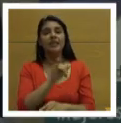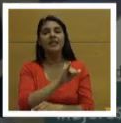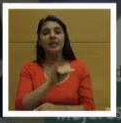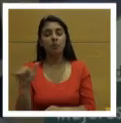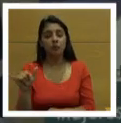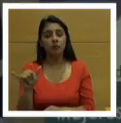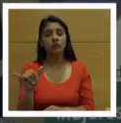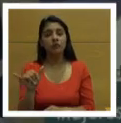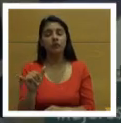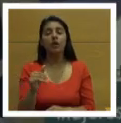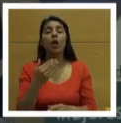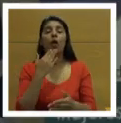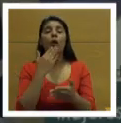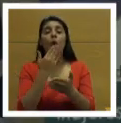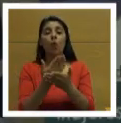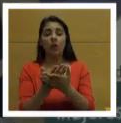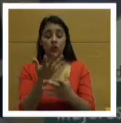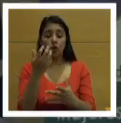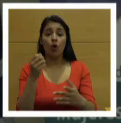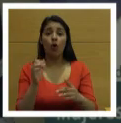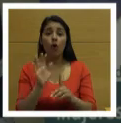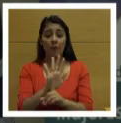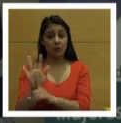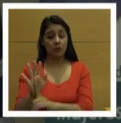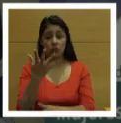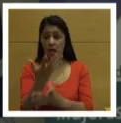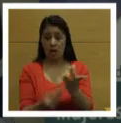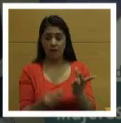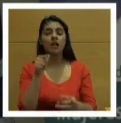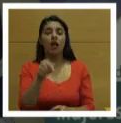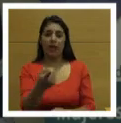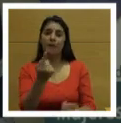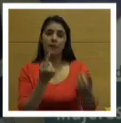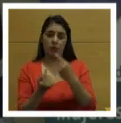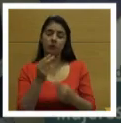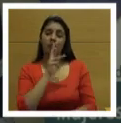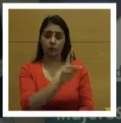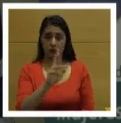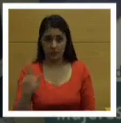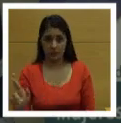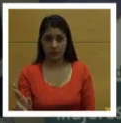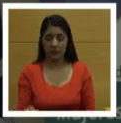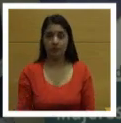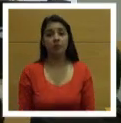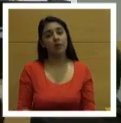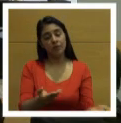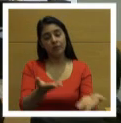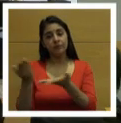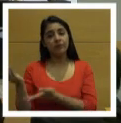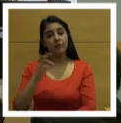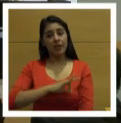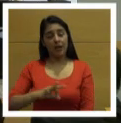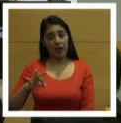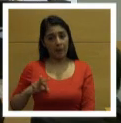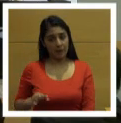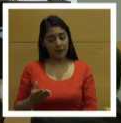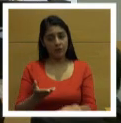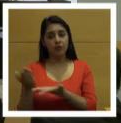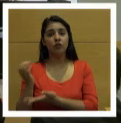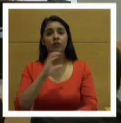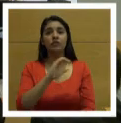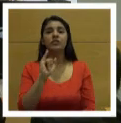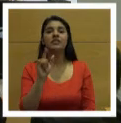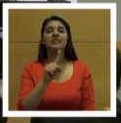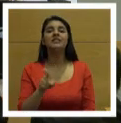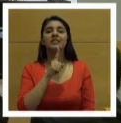serán respondidas al final de los bloques de exposiciones. Por favor, invitamos a pasar adelante entonces al ministro, señor Cisternas. Muchas gracias.